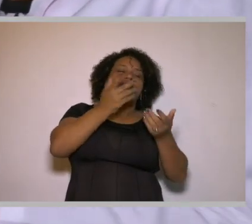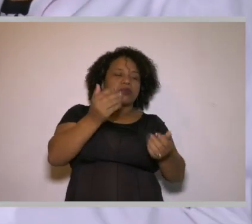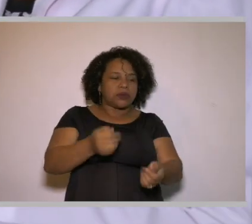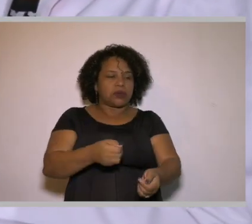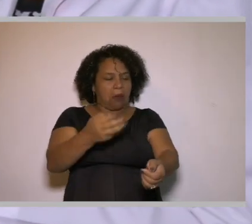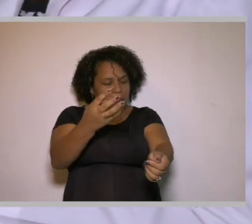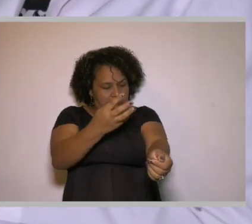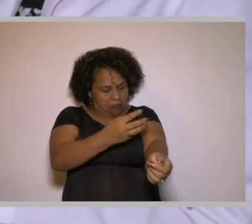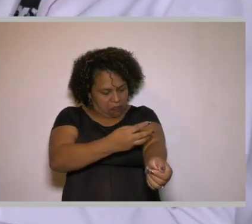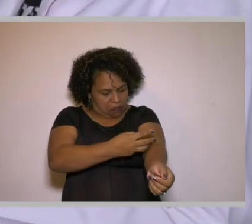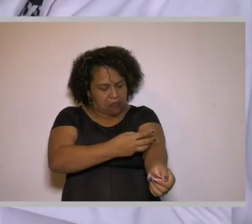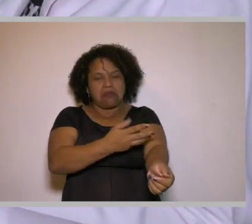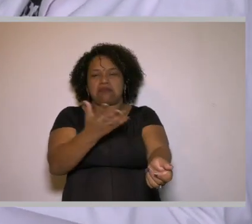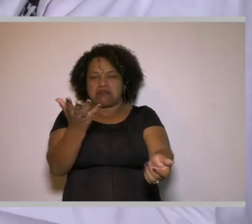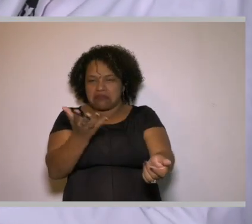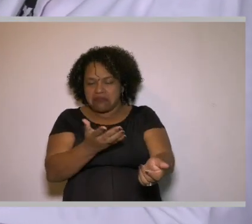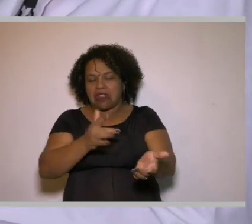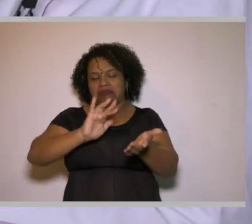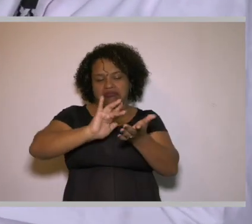algunos medicamentos